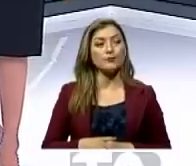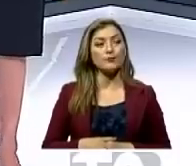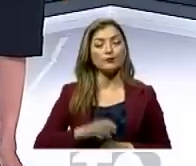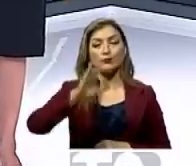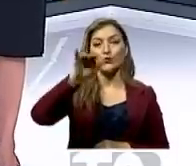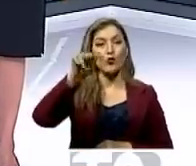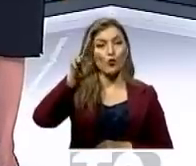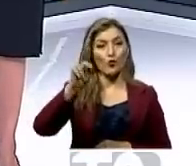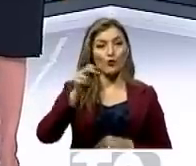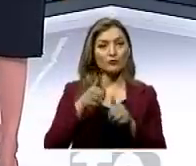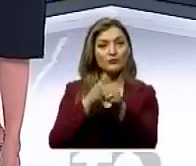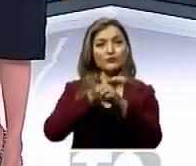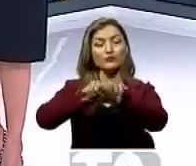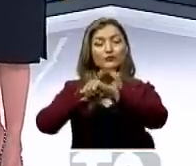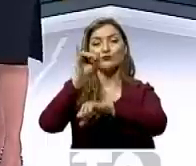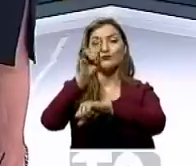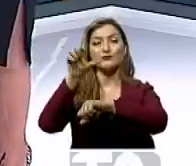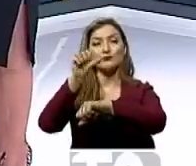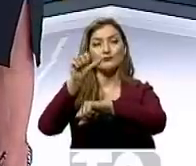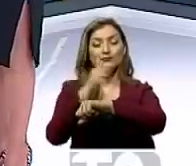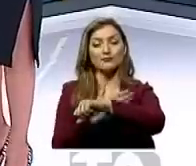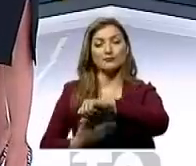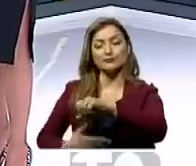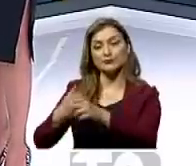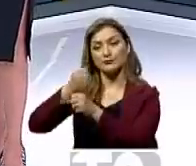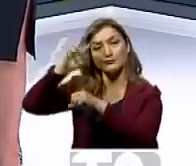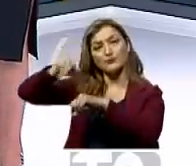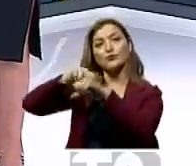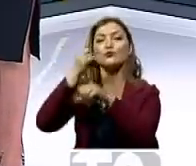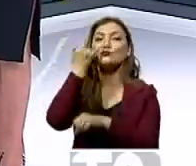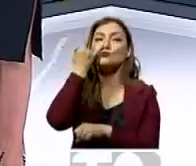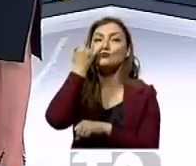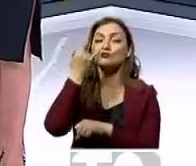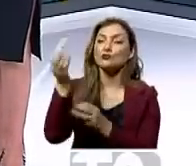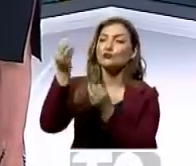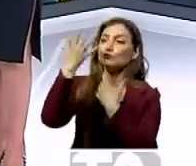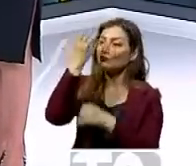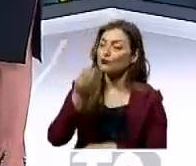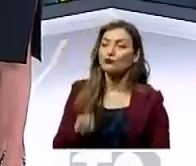de leonidas iza esta madrugada fue miguel como estas buenos días cuéntanos